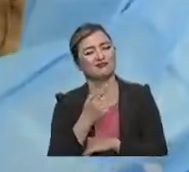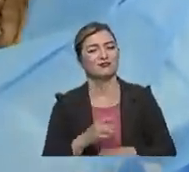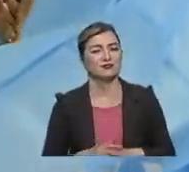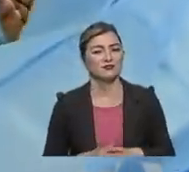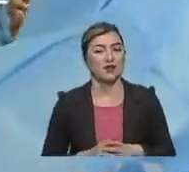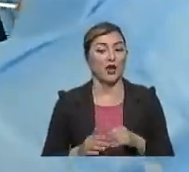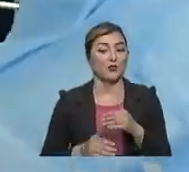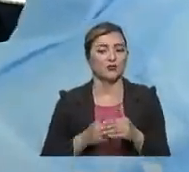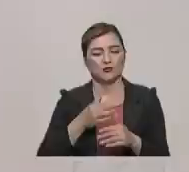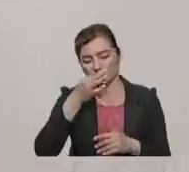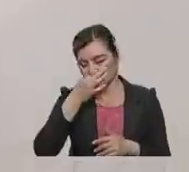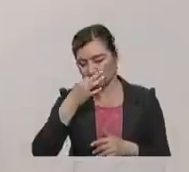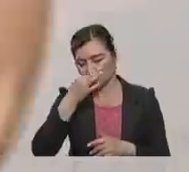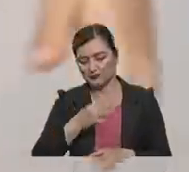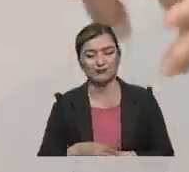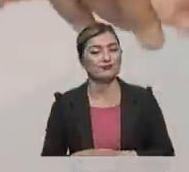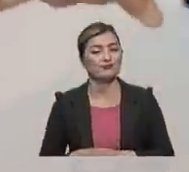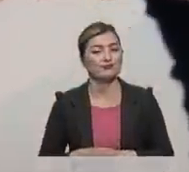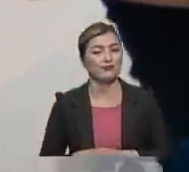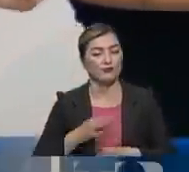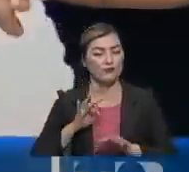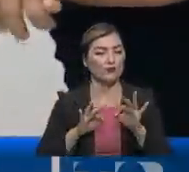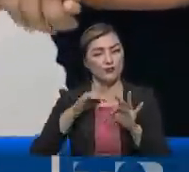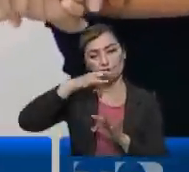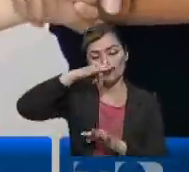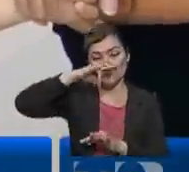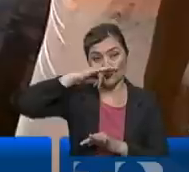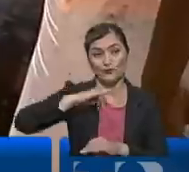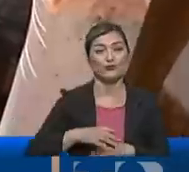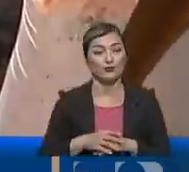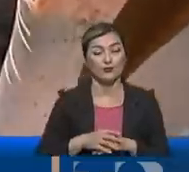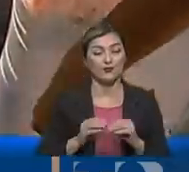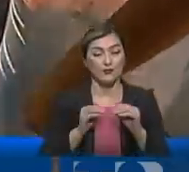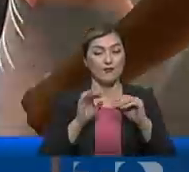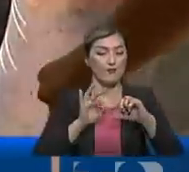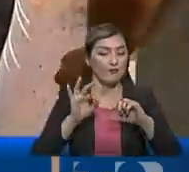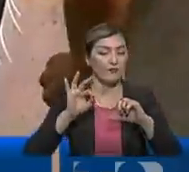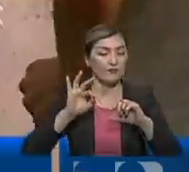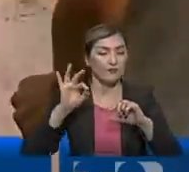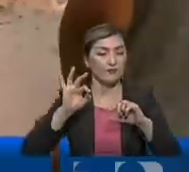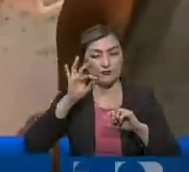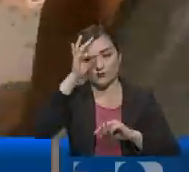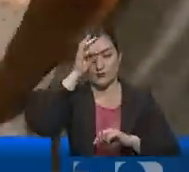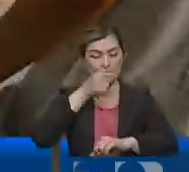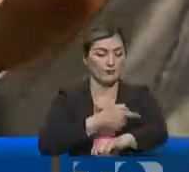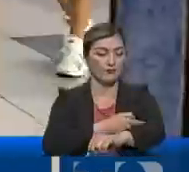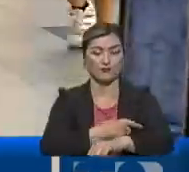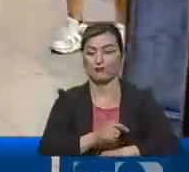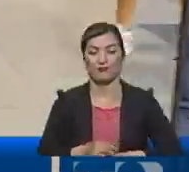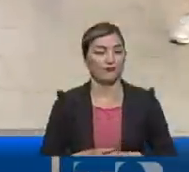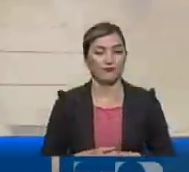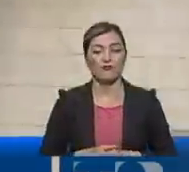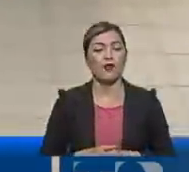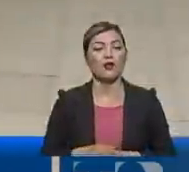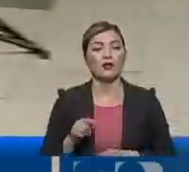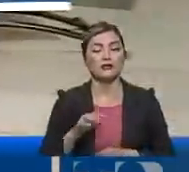si ha tenido un proceso gripal. Mientras que los contagios en los niños también están creciendo, pero sus casos no llegan a hospitalización. En ellos,